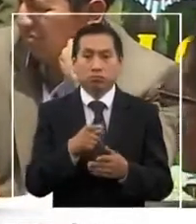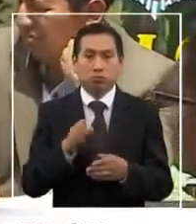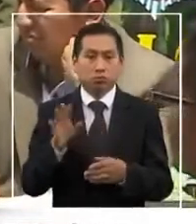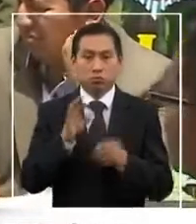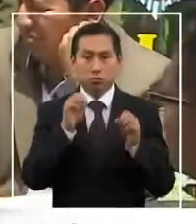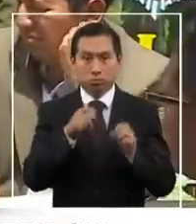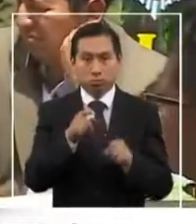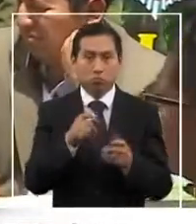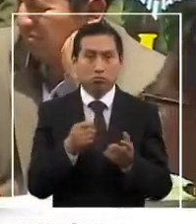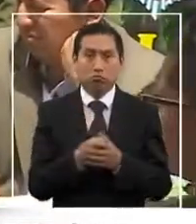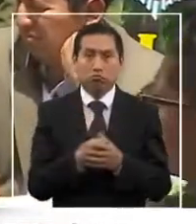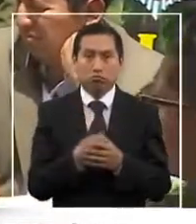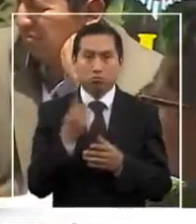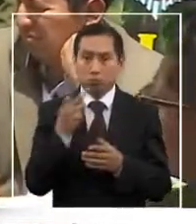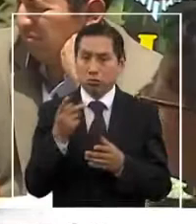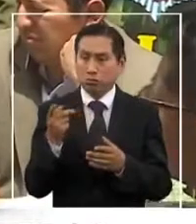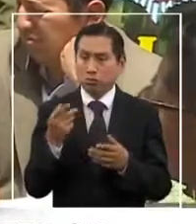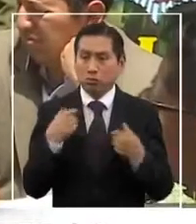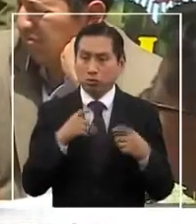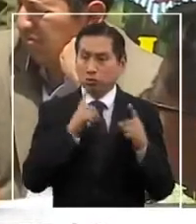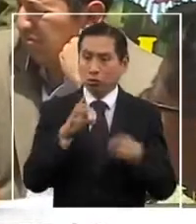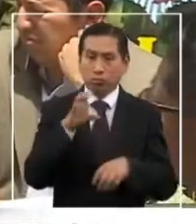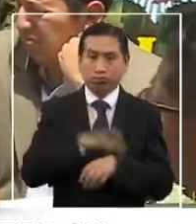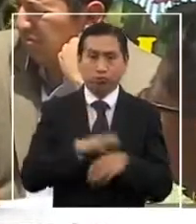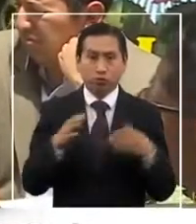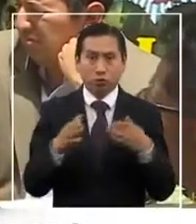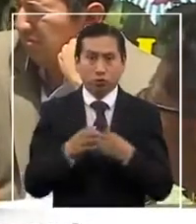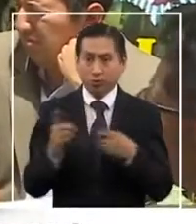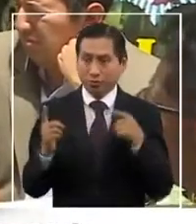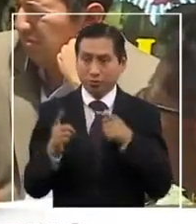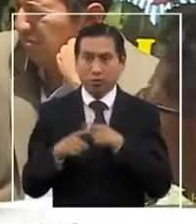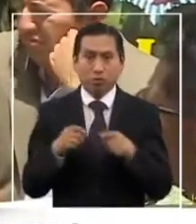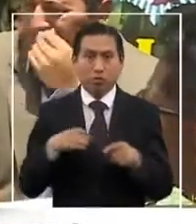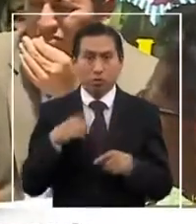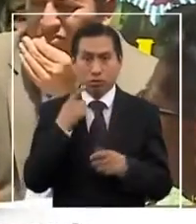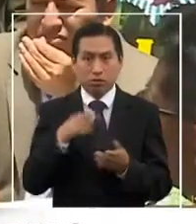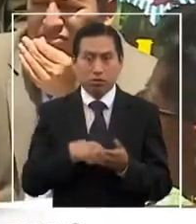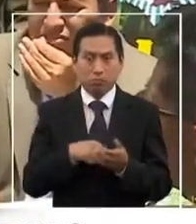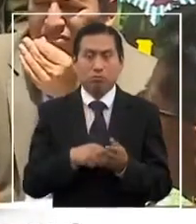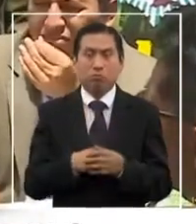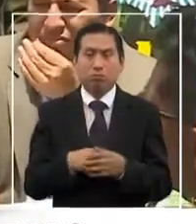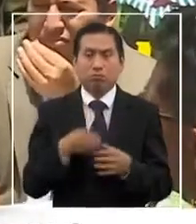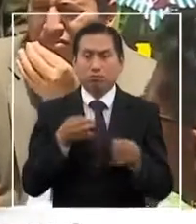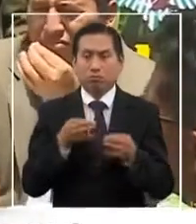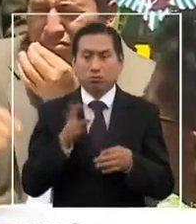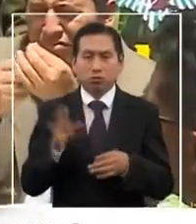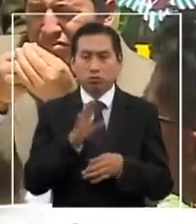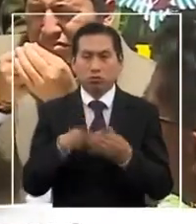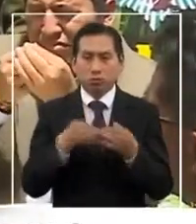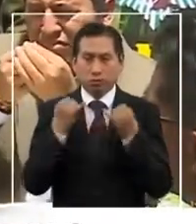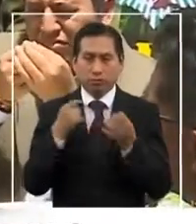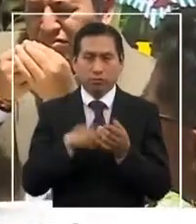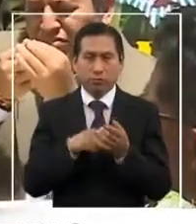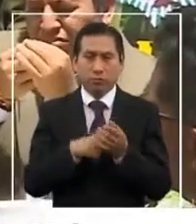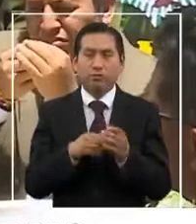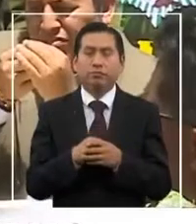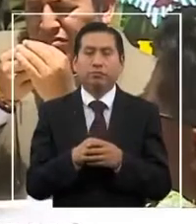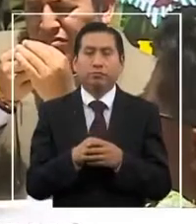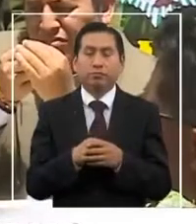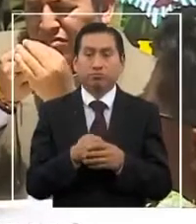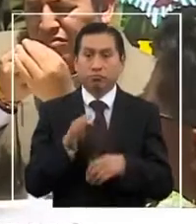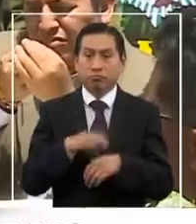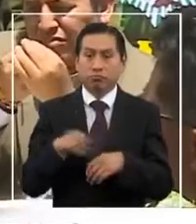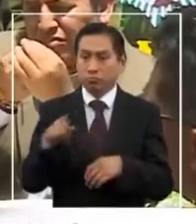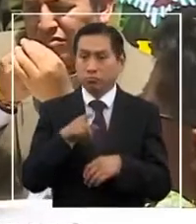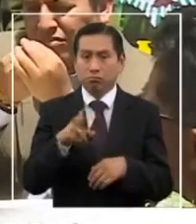ustedes ver que saldrá una orden de apremio contra él. Pero yo les recomiendo, acaban de darme una información de la ciudad, les recomiendo